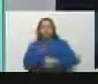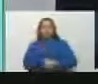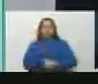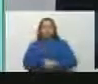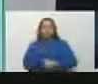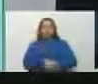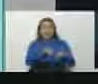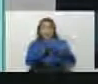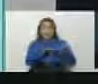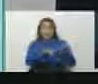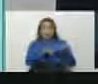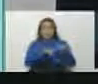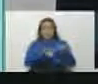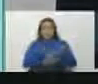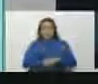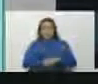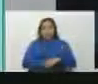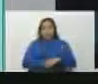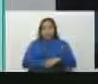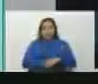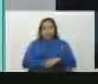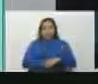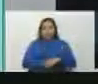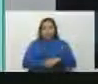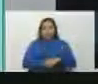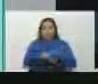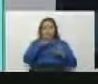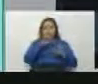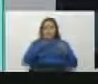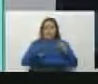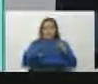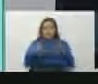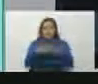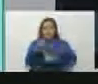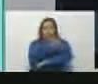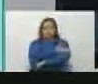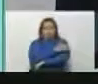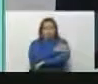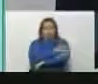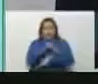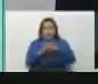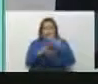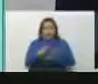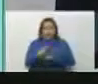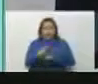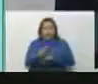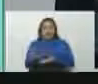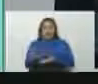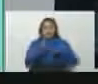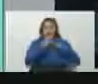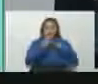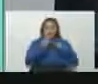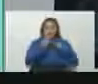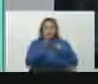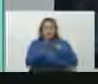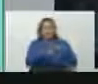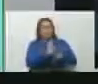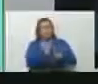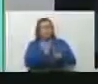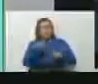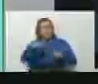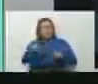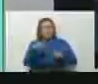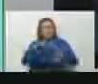eso prácticamente parte de la estrategia de la derecha es el hedonismo presentista, es echar por tierra